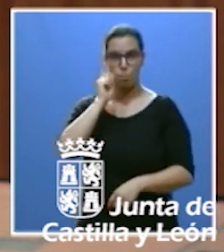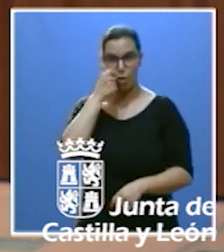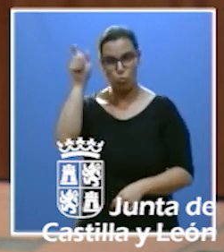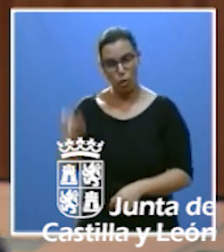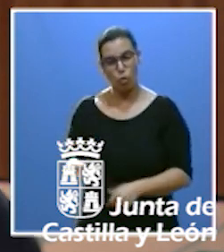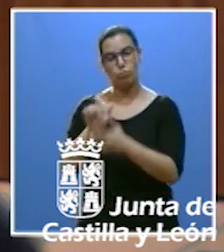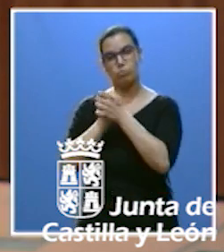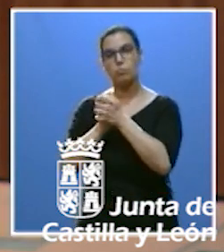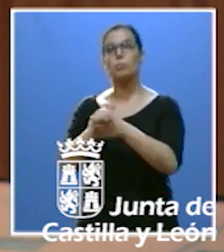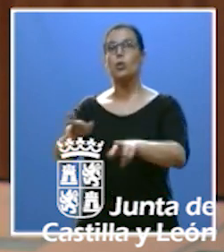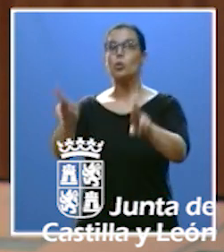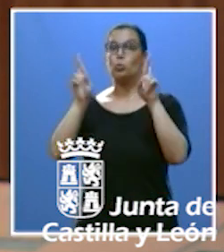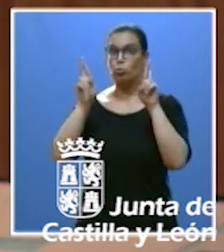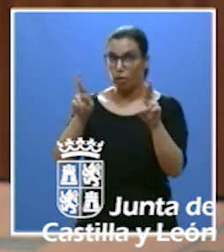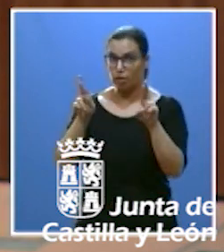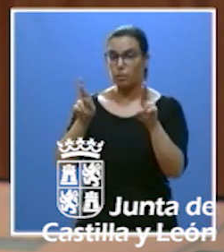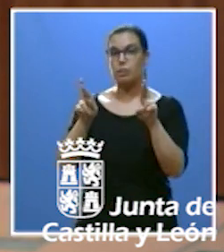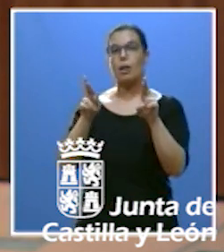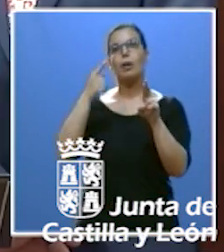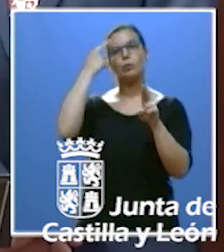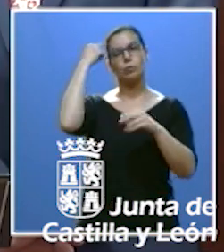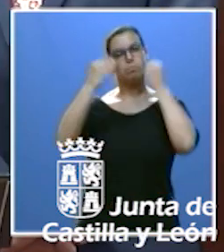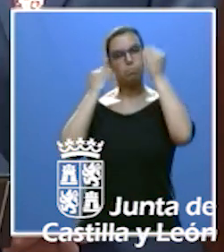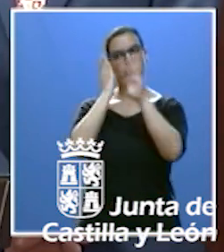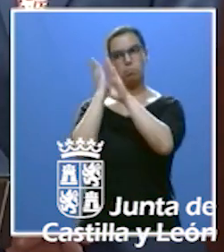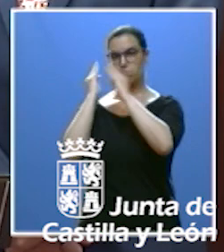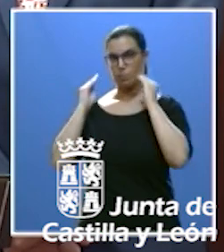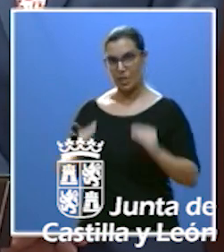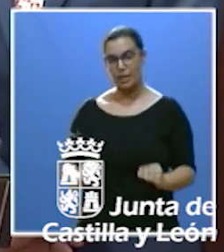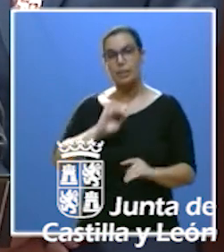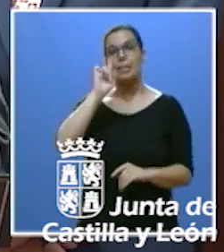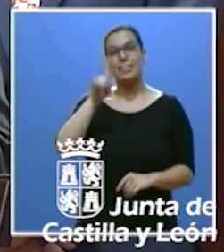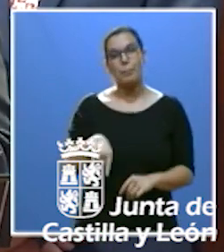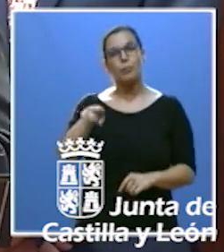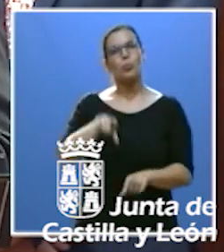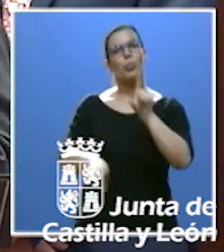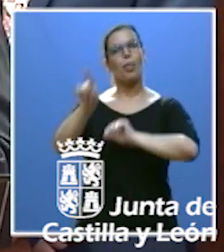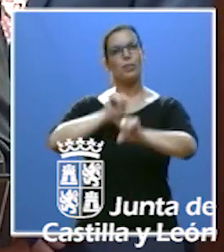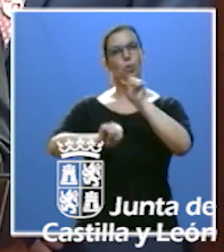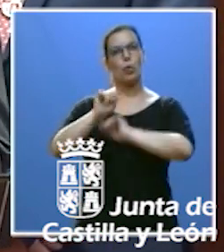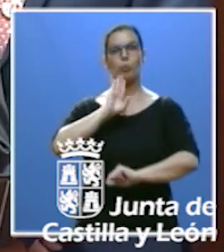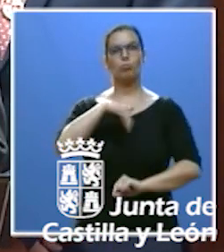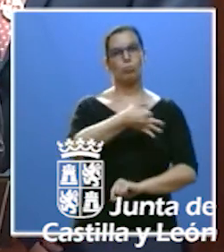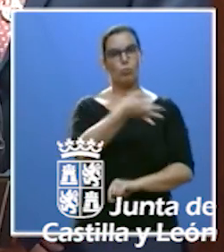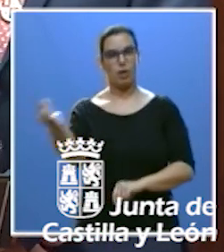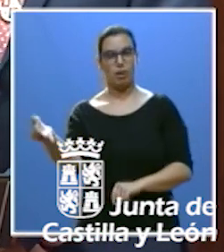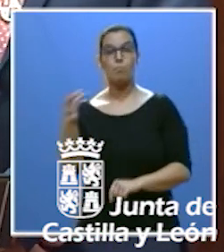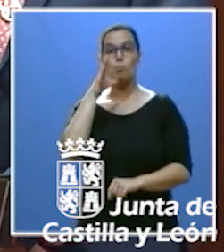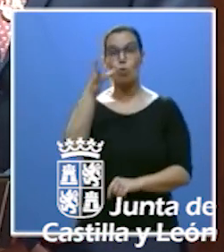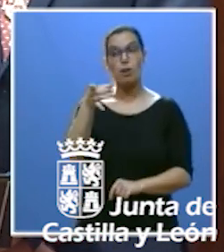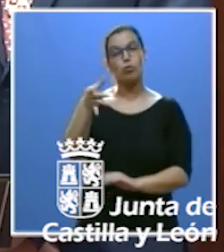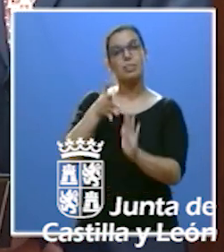deseo suerte, que tenga buen criterio y que tenga unas decisiones acertadas, porque eso